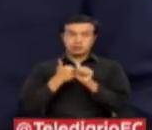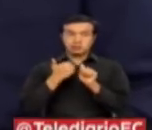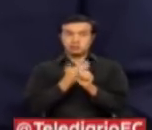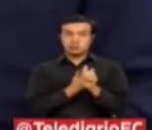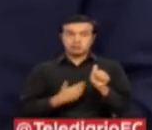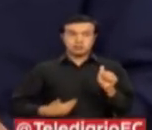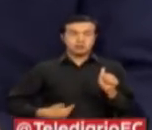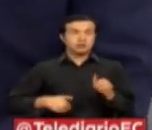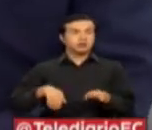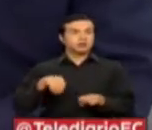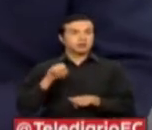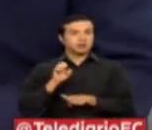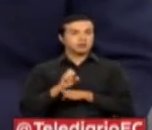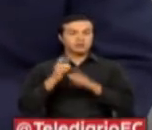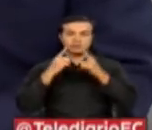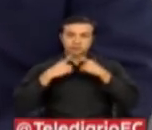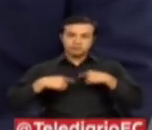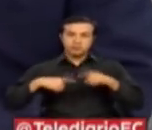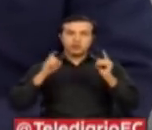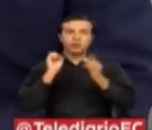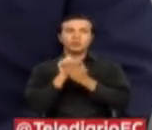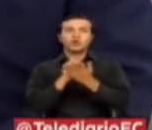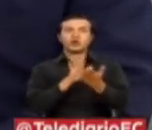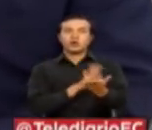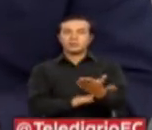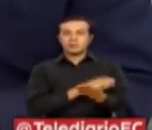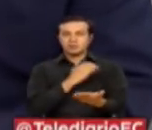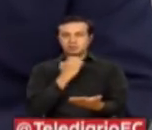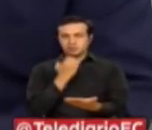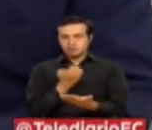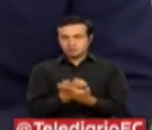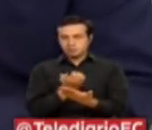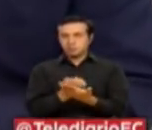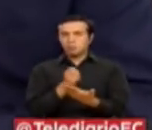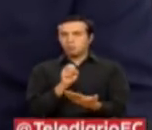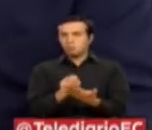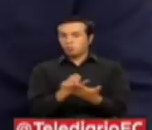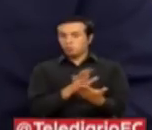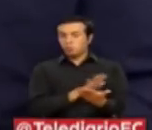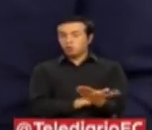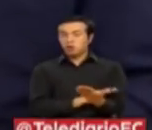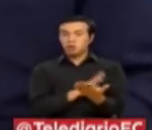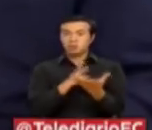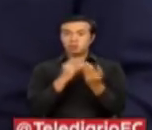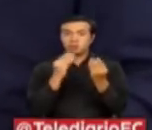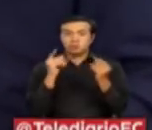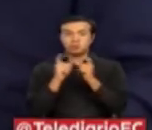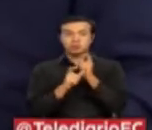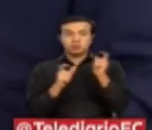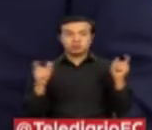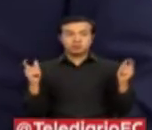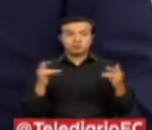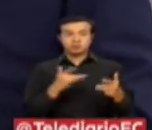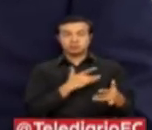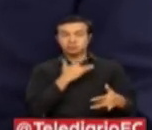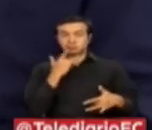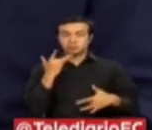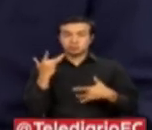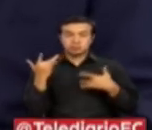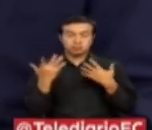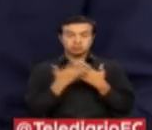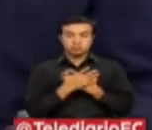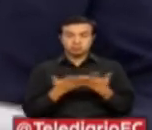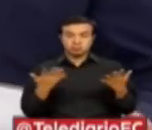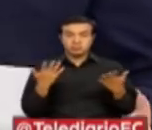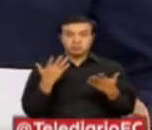de la República anuncie el programa económico, un programa muy esperado por los sectores, los